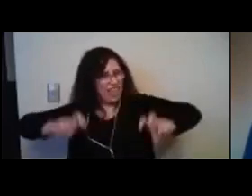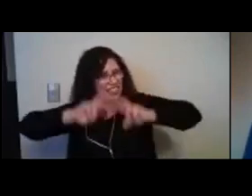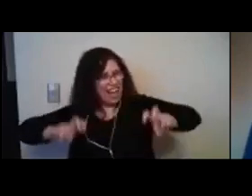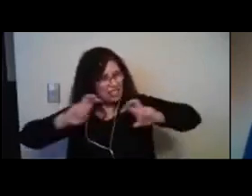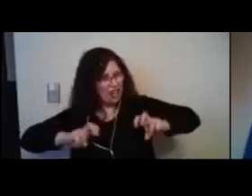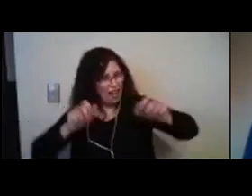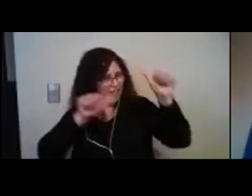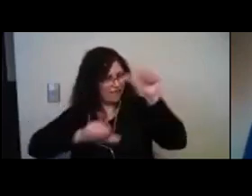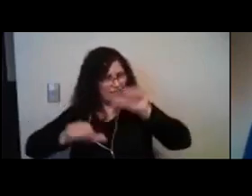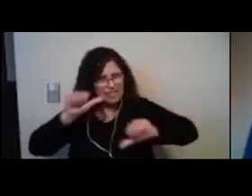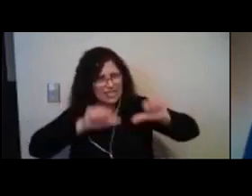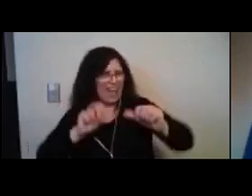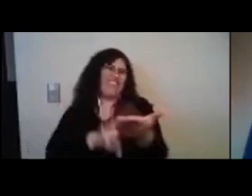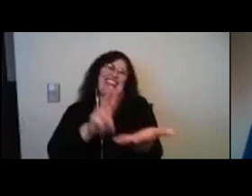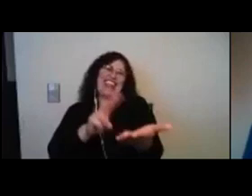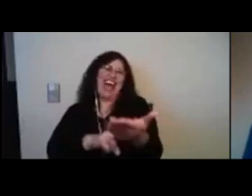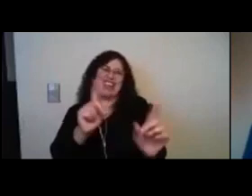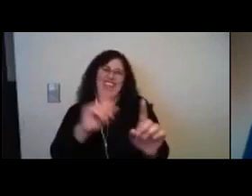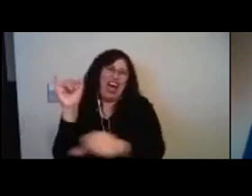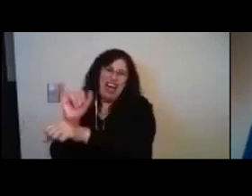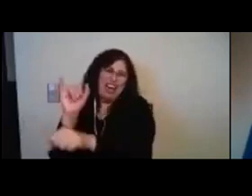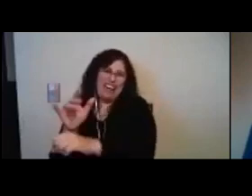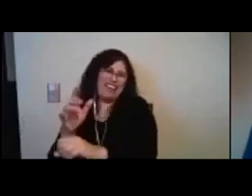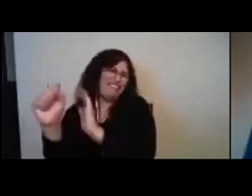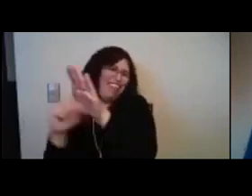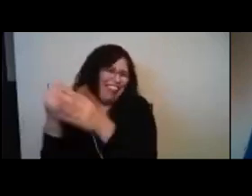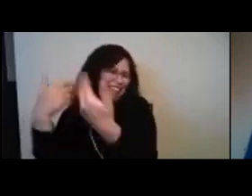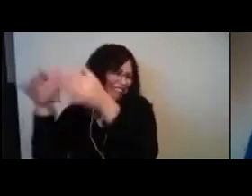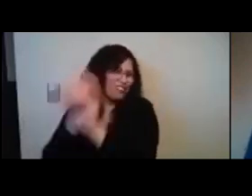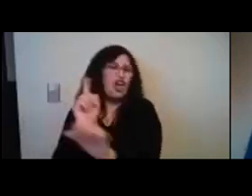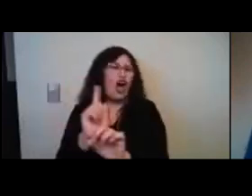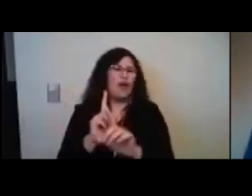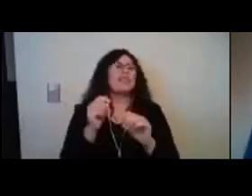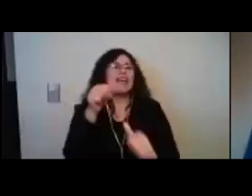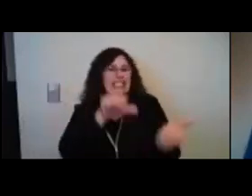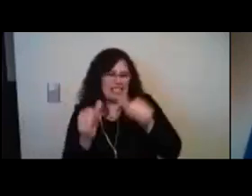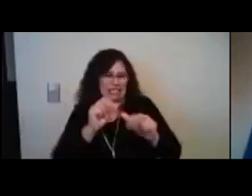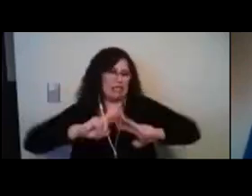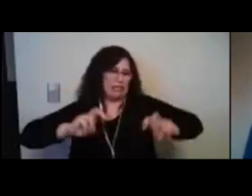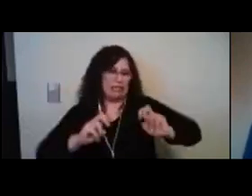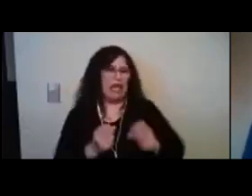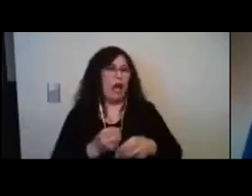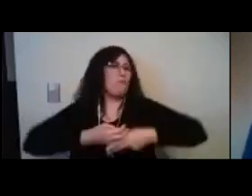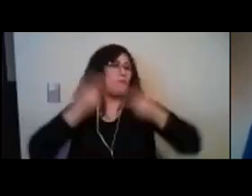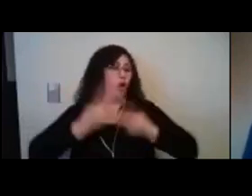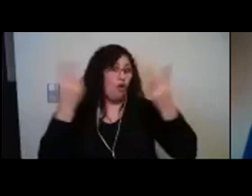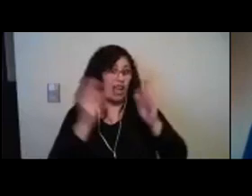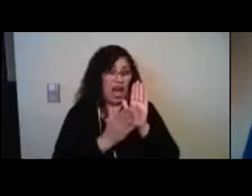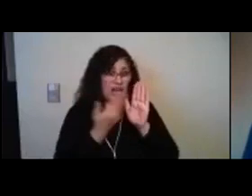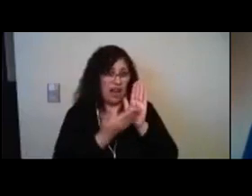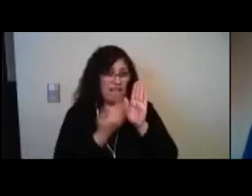ya en ciencia de verdad, digamos, por laboratorio importante, científico importante, publicado en revista importante con